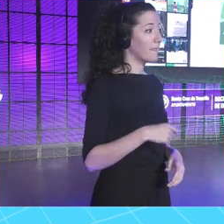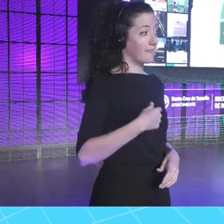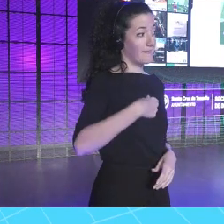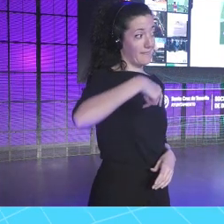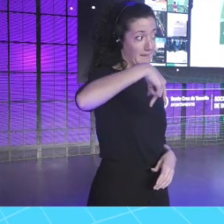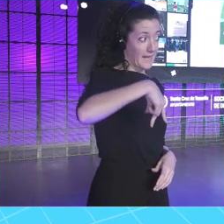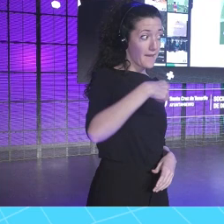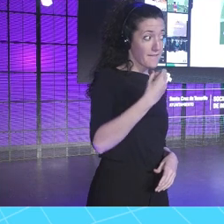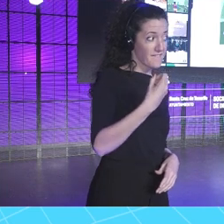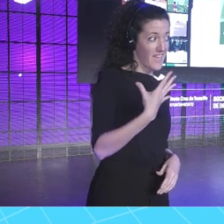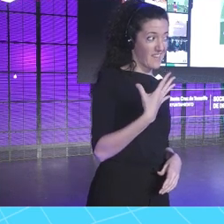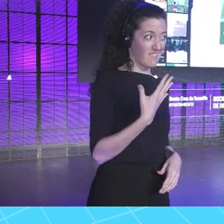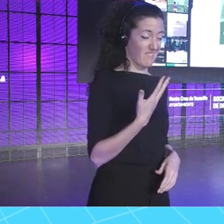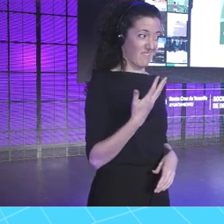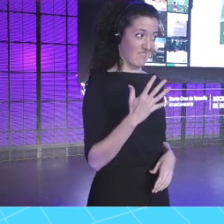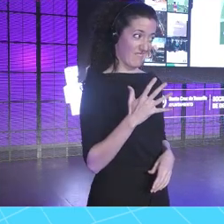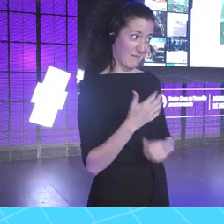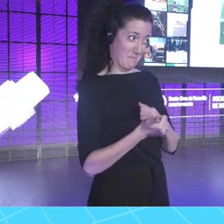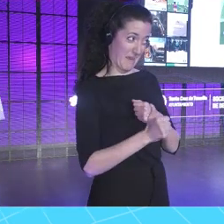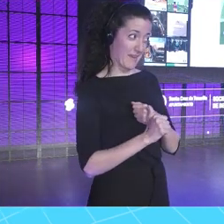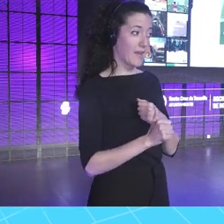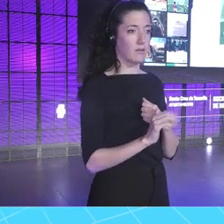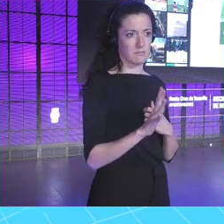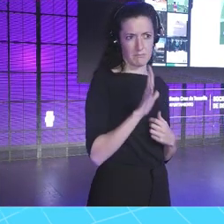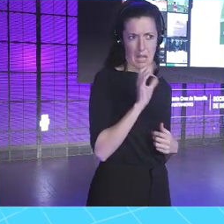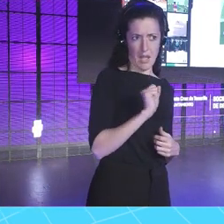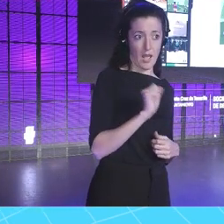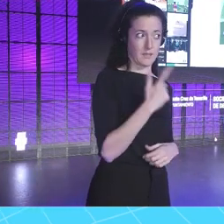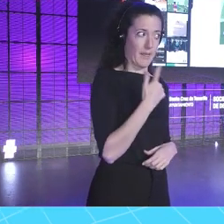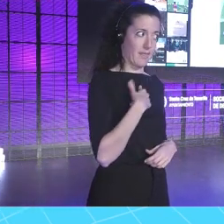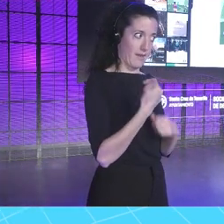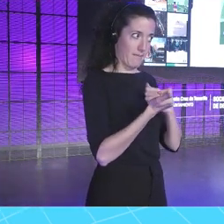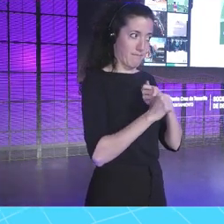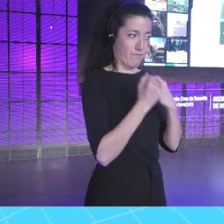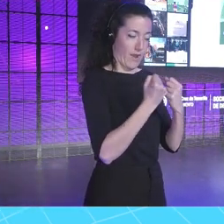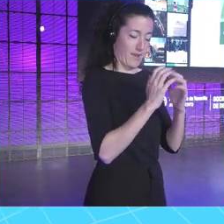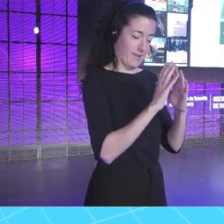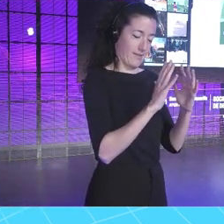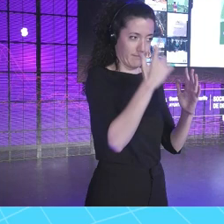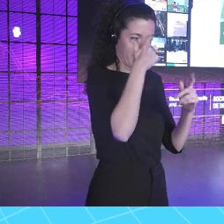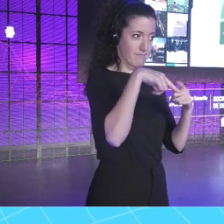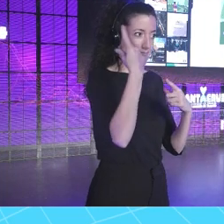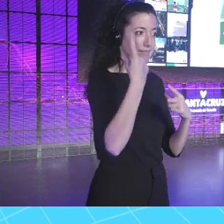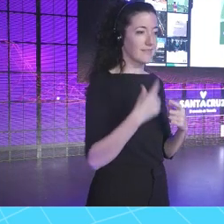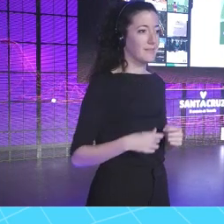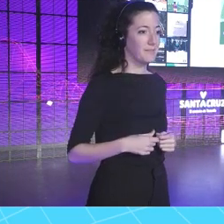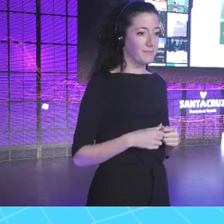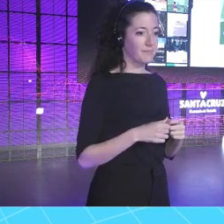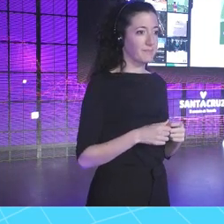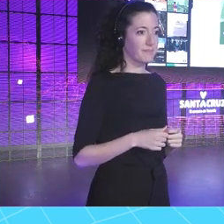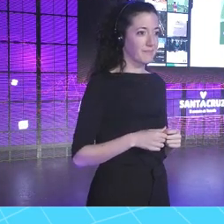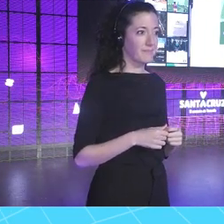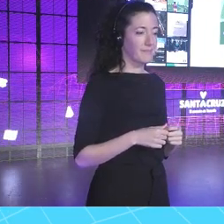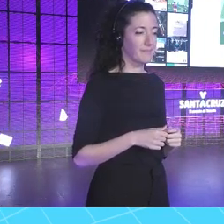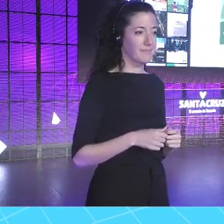caca espectacular es lo que quería oír me llegas a decir caca y me rompes un poco en los esquemas entonces me gusta llamar Lazy